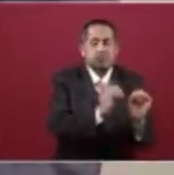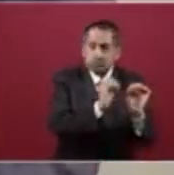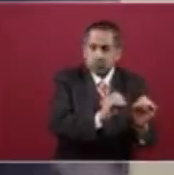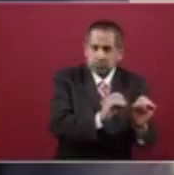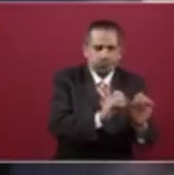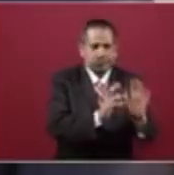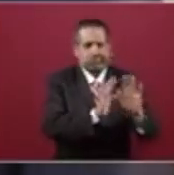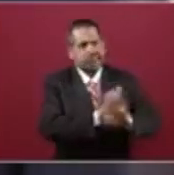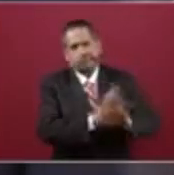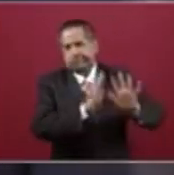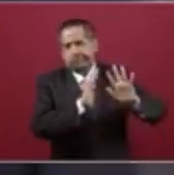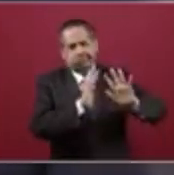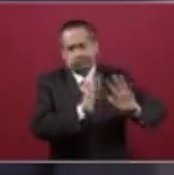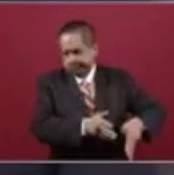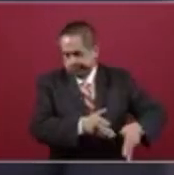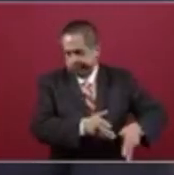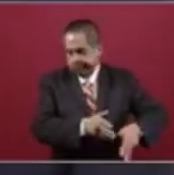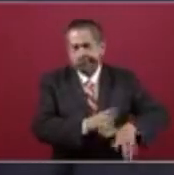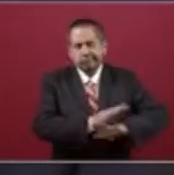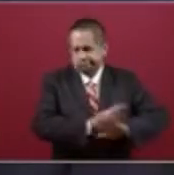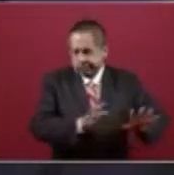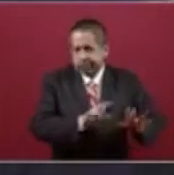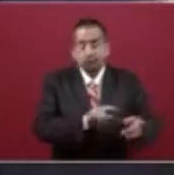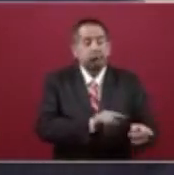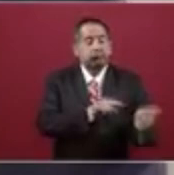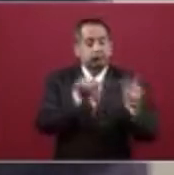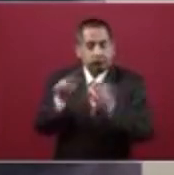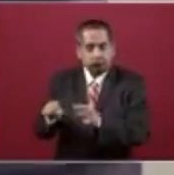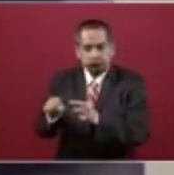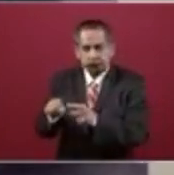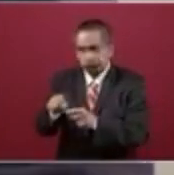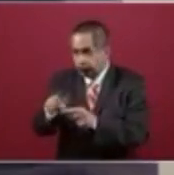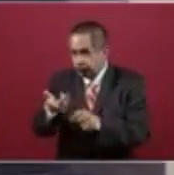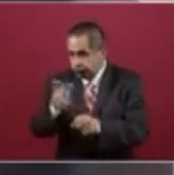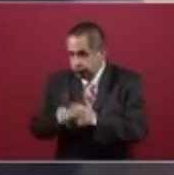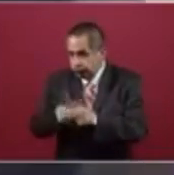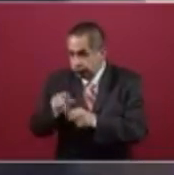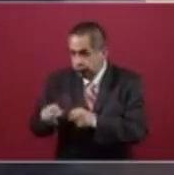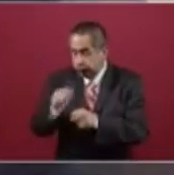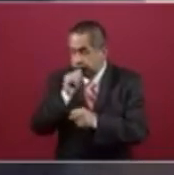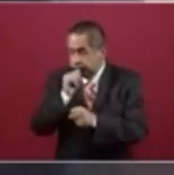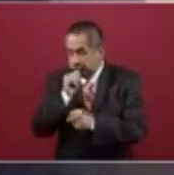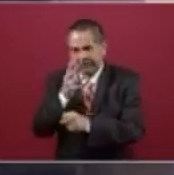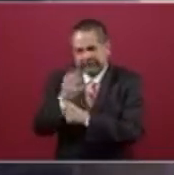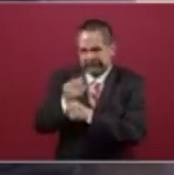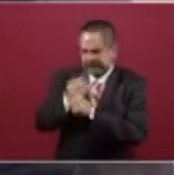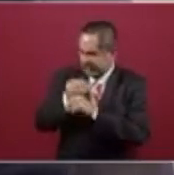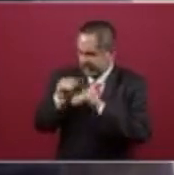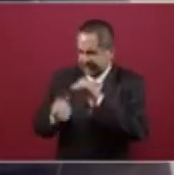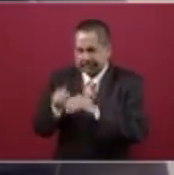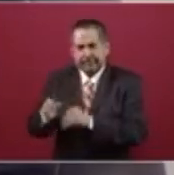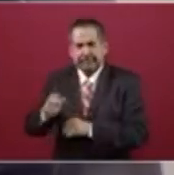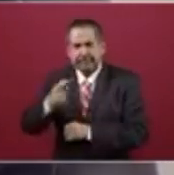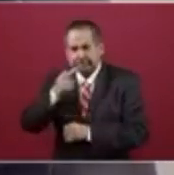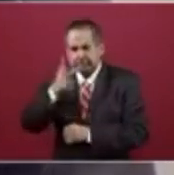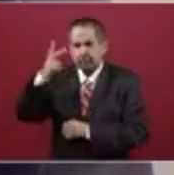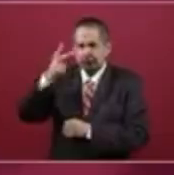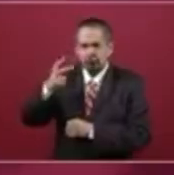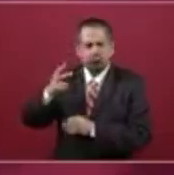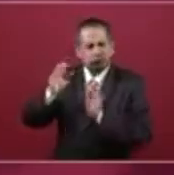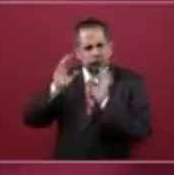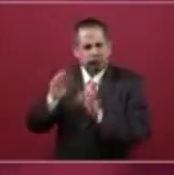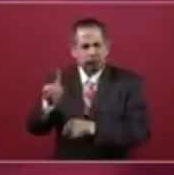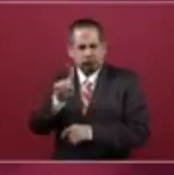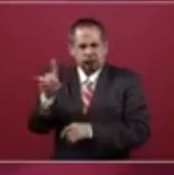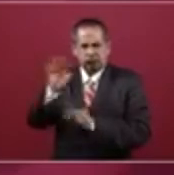lo dejamos ahí y el recurso mejor lo destinamos a que funcione al 100%